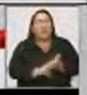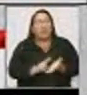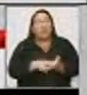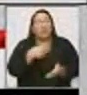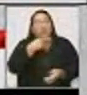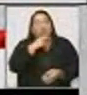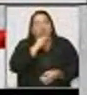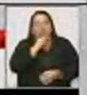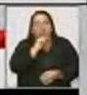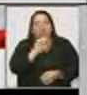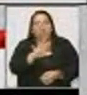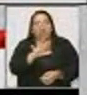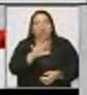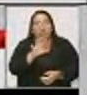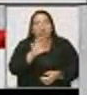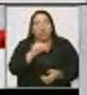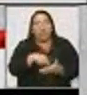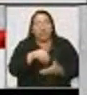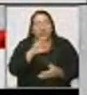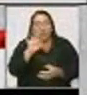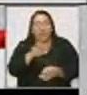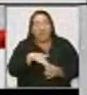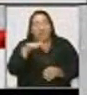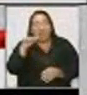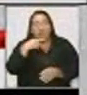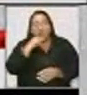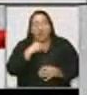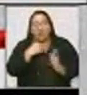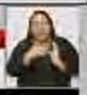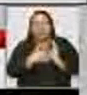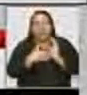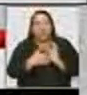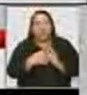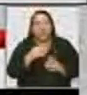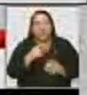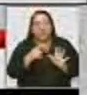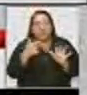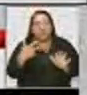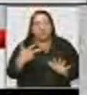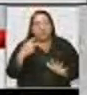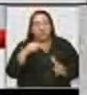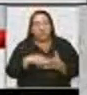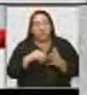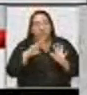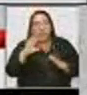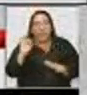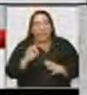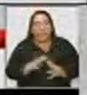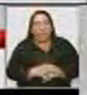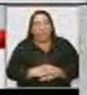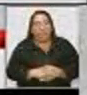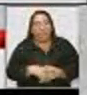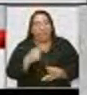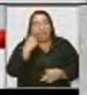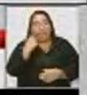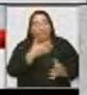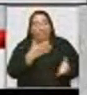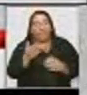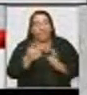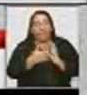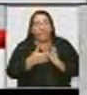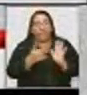las mujeres en 5 puntos porcentuales, dado que las mujeres presentan un 78.9%, mientras que los